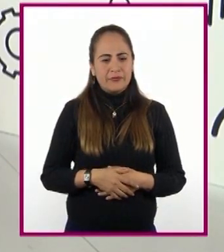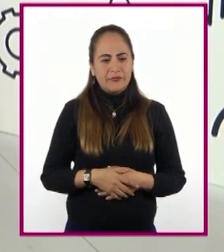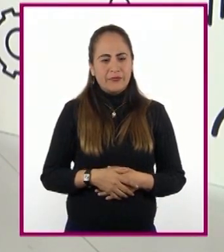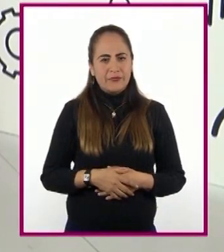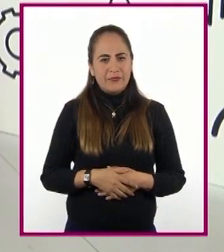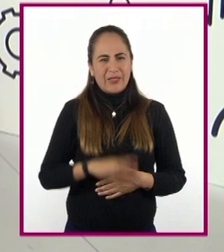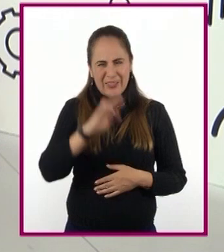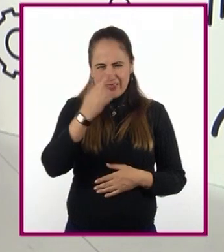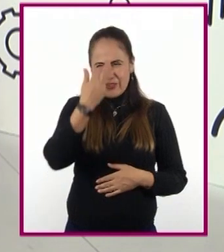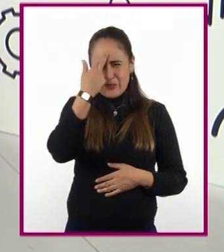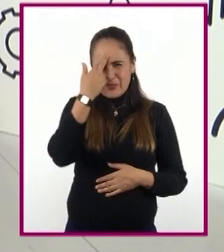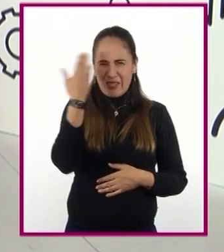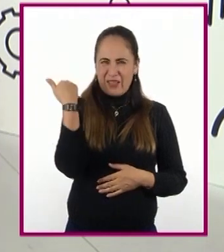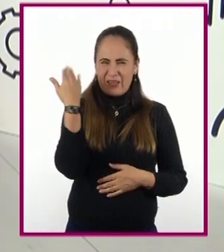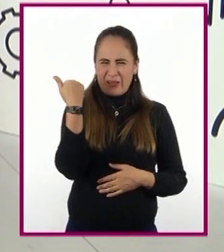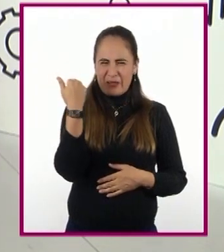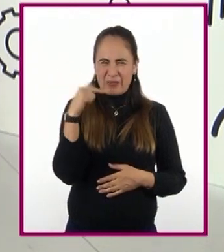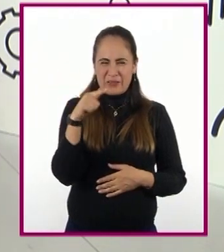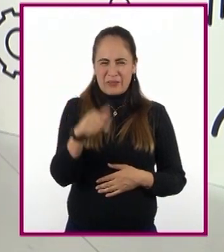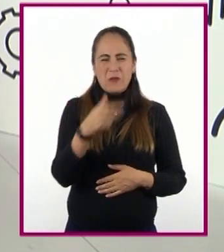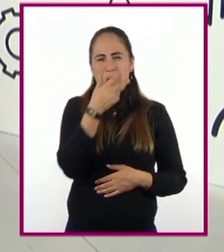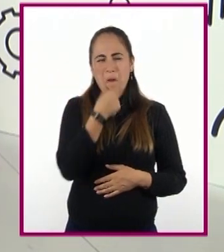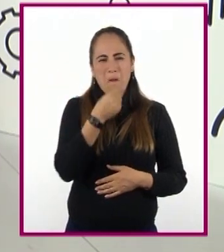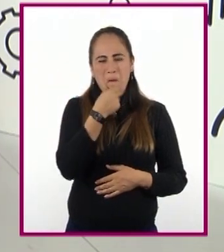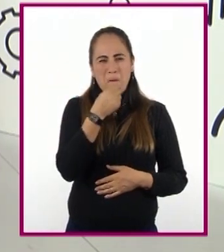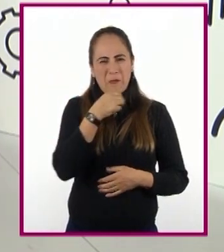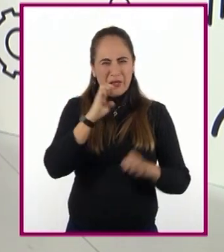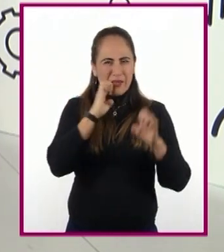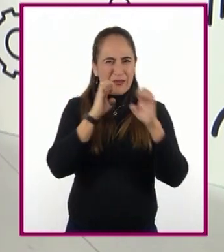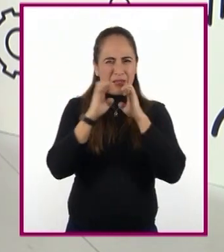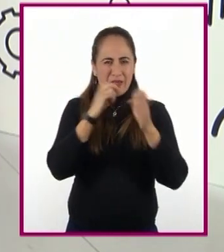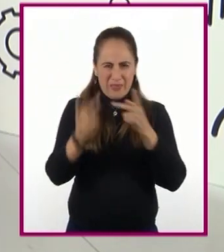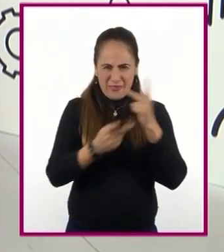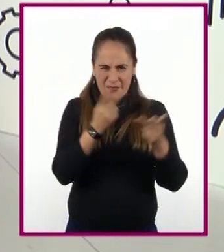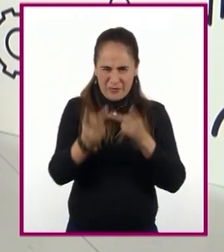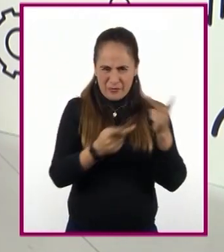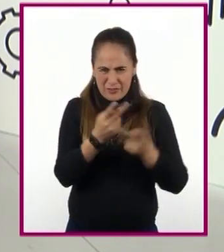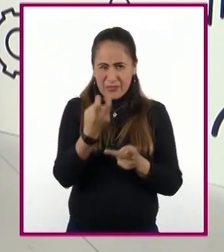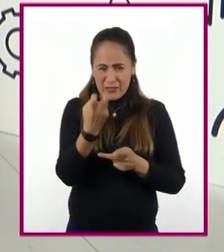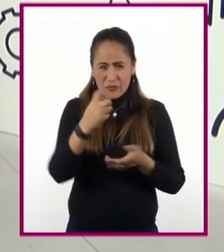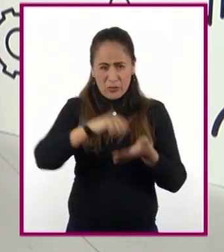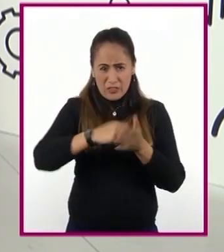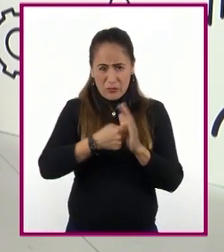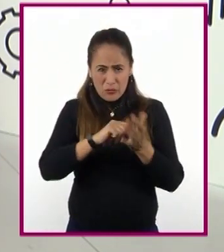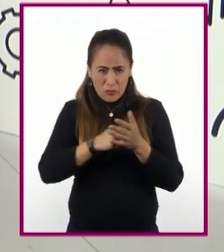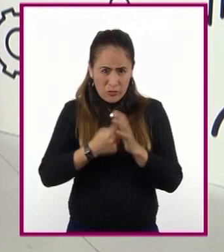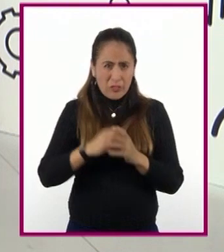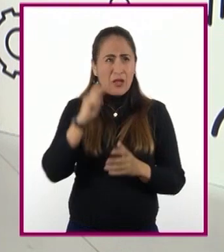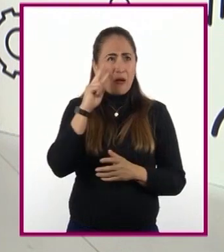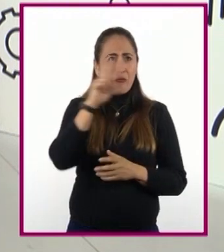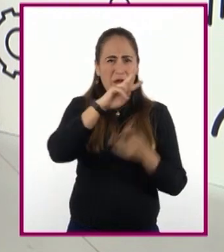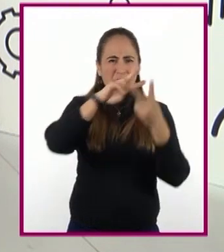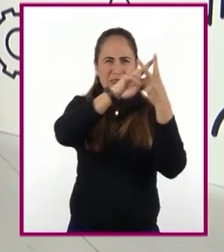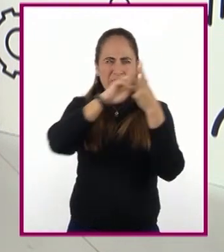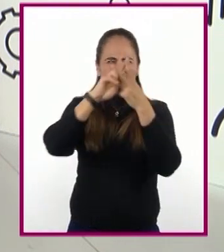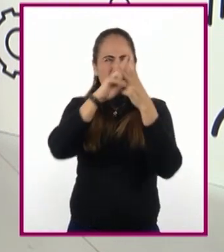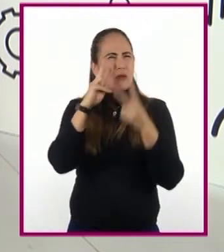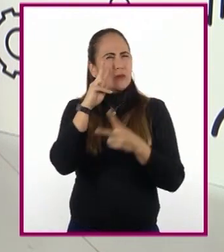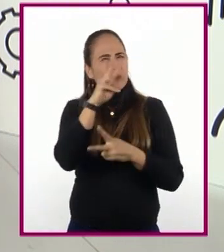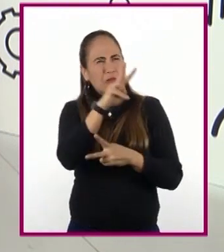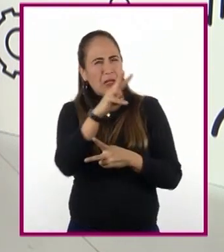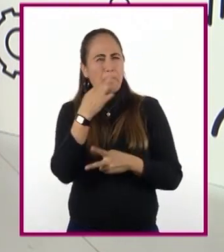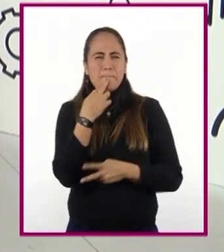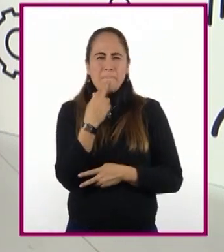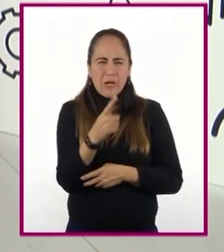¿Recuerdan la entrevista con el experto en astrofotografía? Con este tipo de tecnología se potencializa la visión, ¿lo